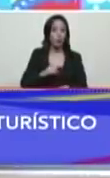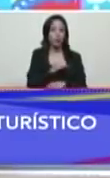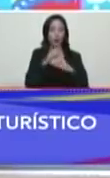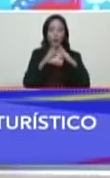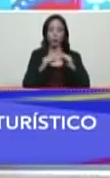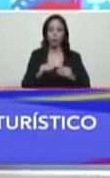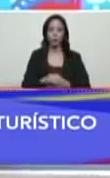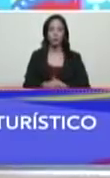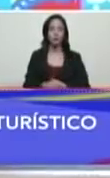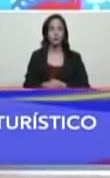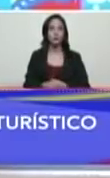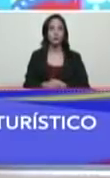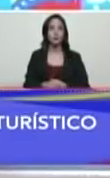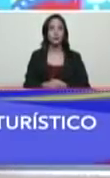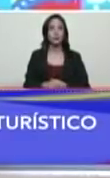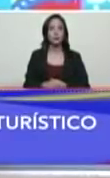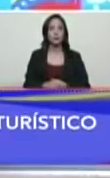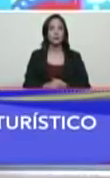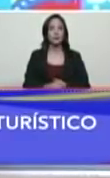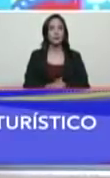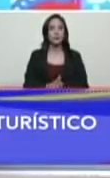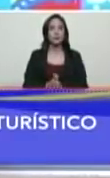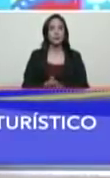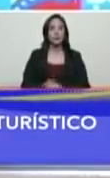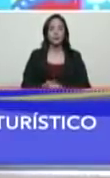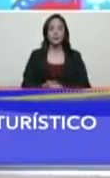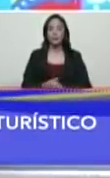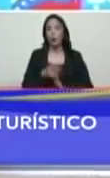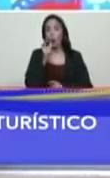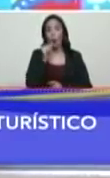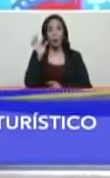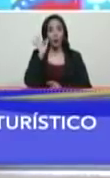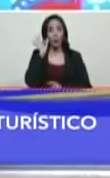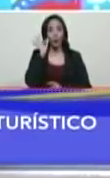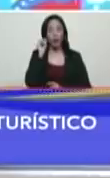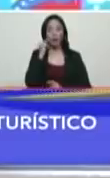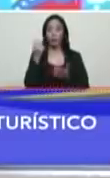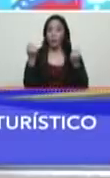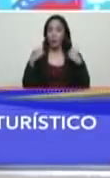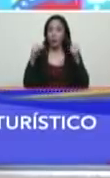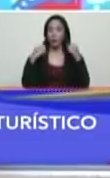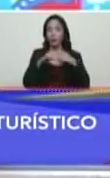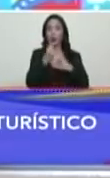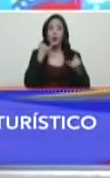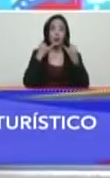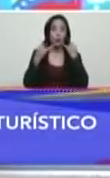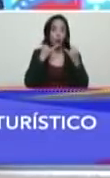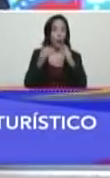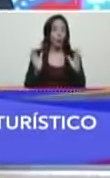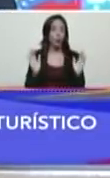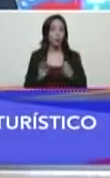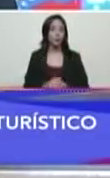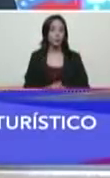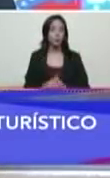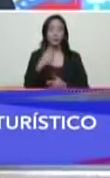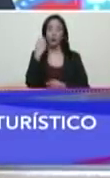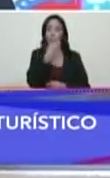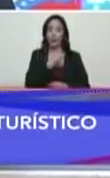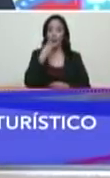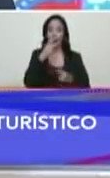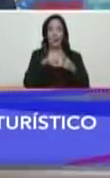de Venezuela. Estos muchachos, bueno, hay que entrenarlos en idiomas, en hablar